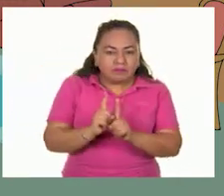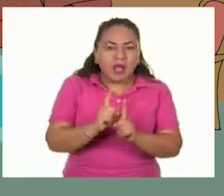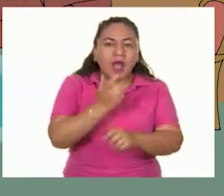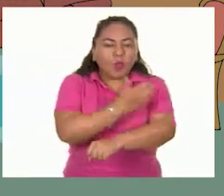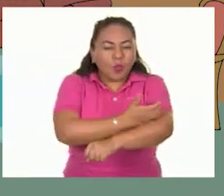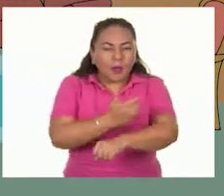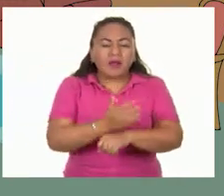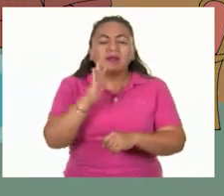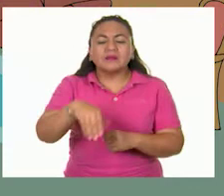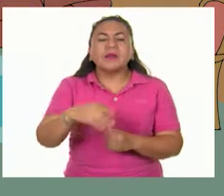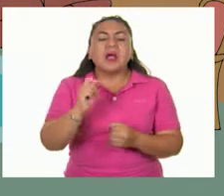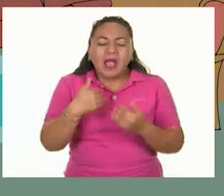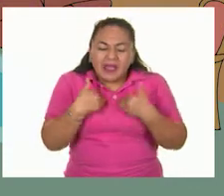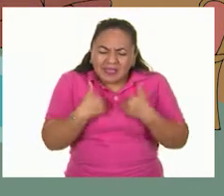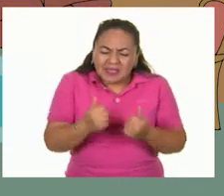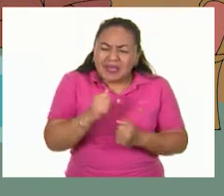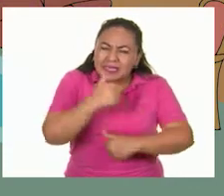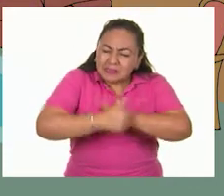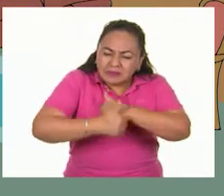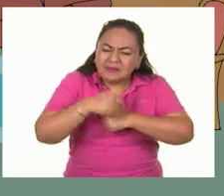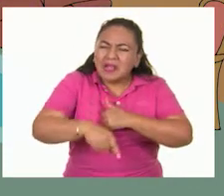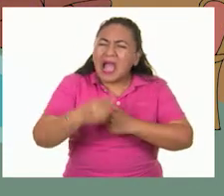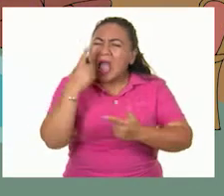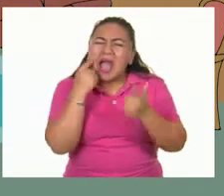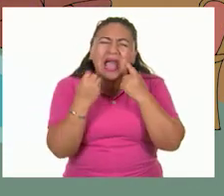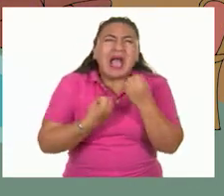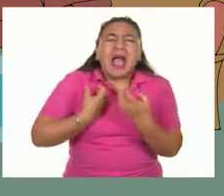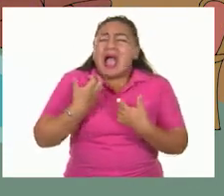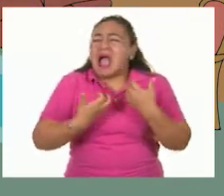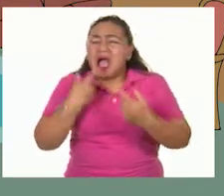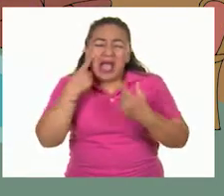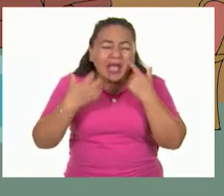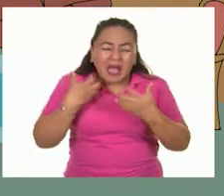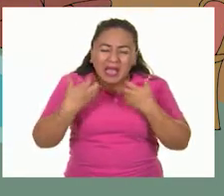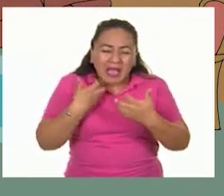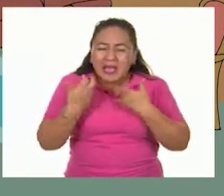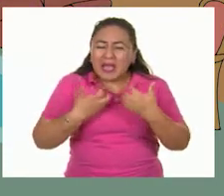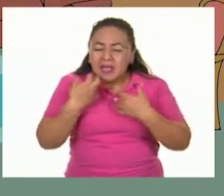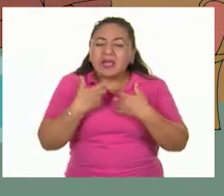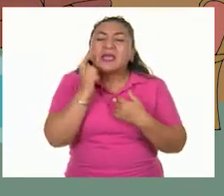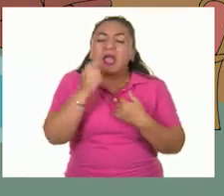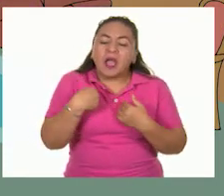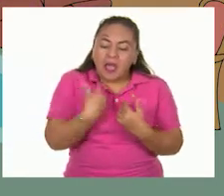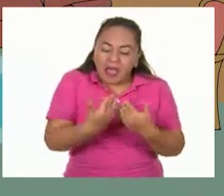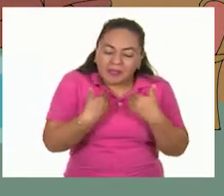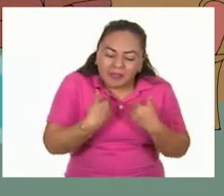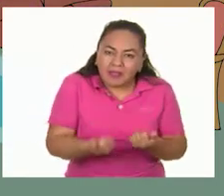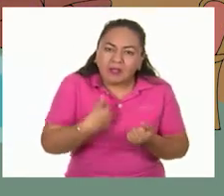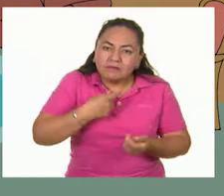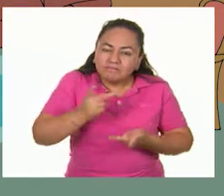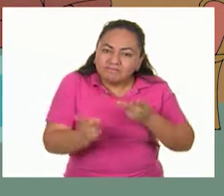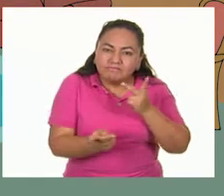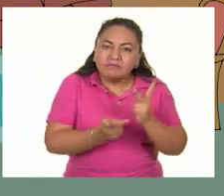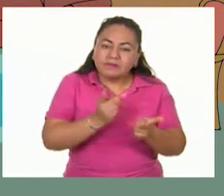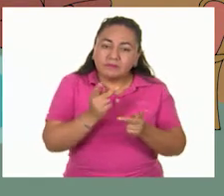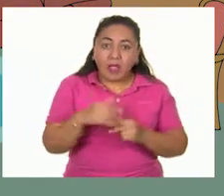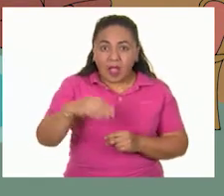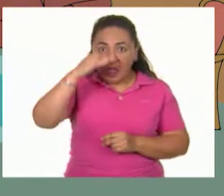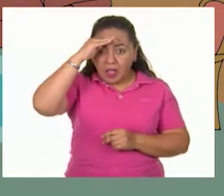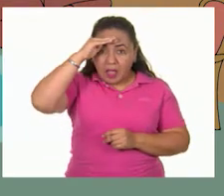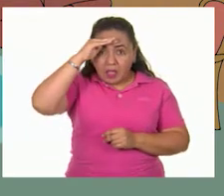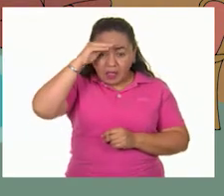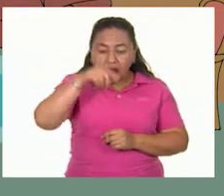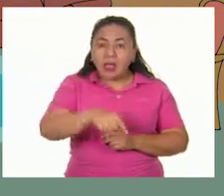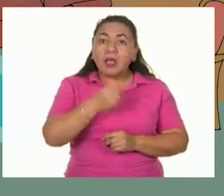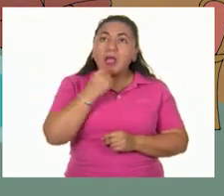decir, ayudarlos a entender que lo que están sintiendo, un berrinche, pues no significa... que quieran